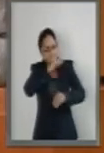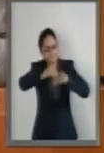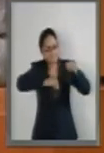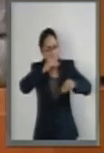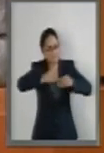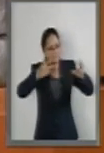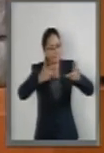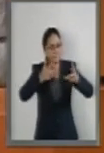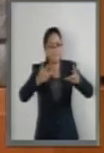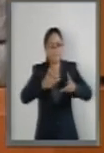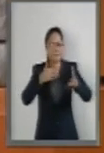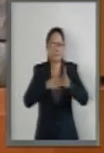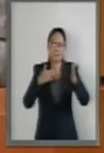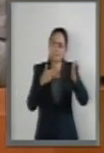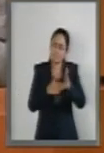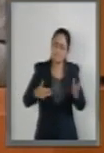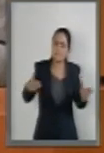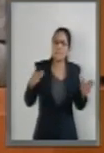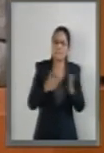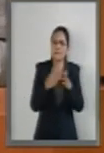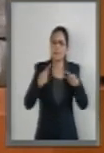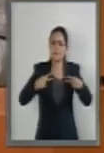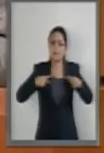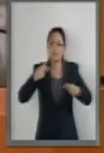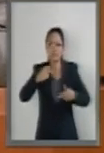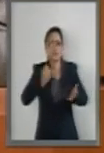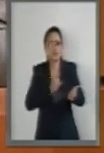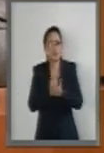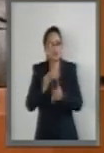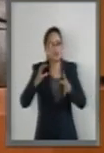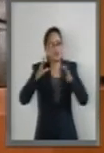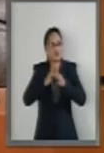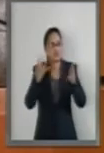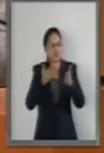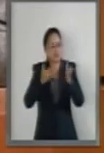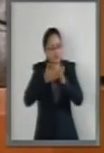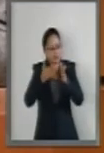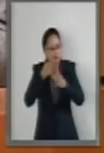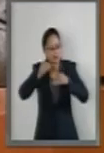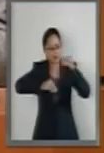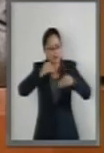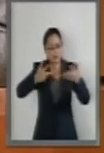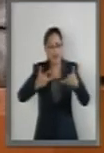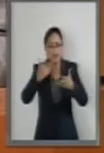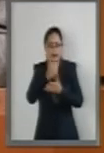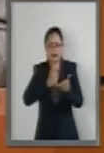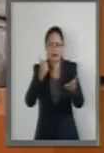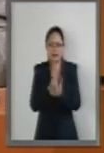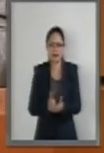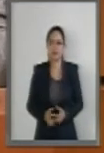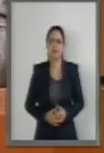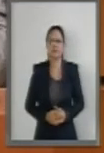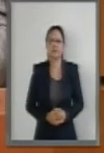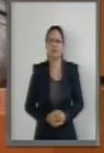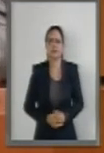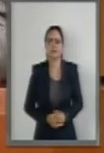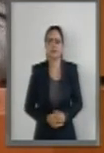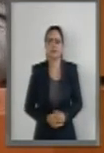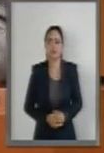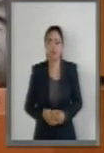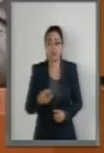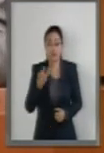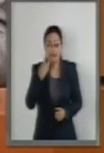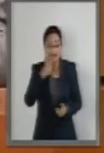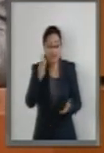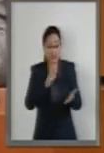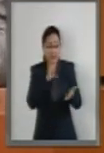miles y miles de millones de personas que con sus decisiones van construyendo las ciudades. México, con esta reforma